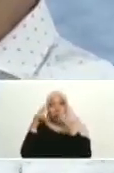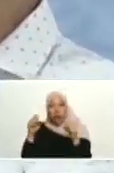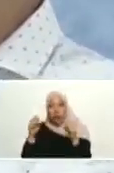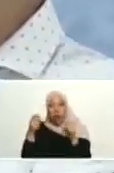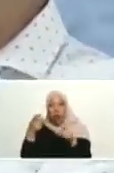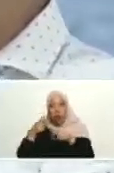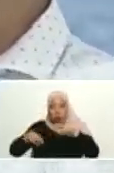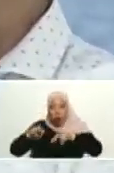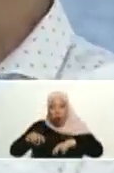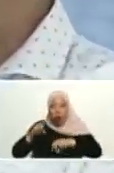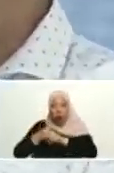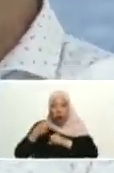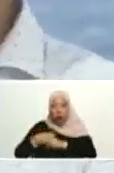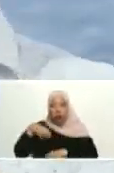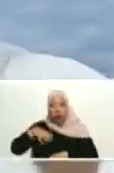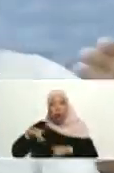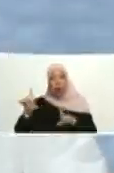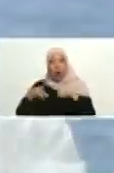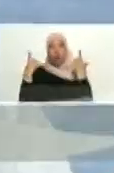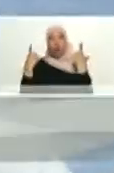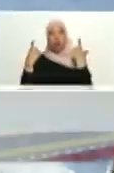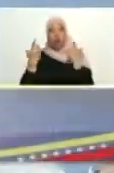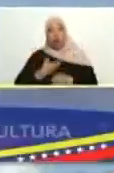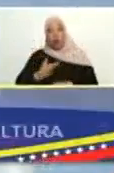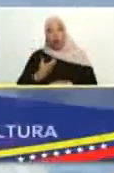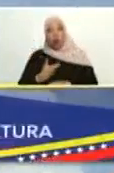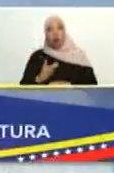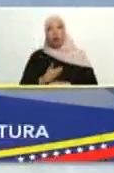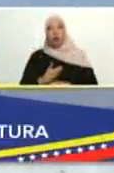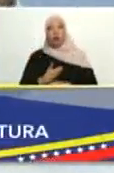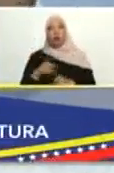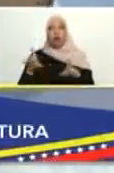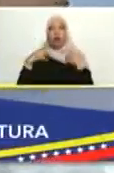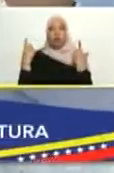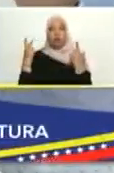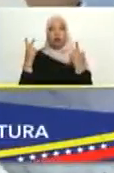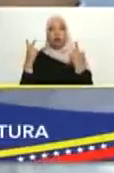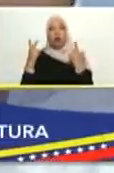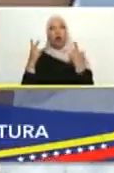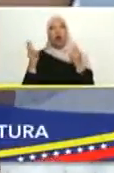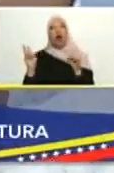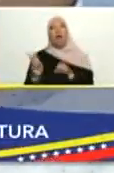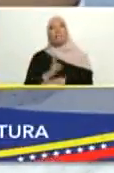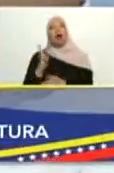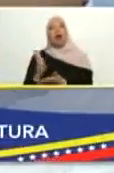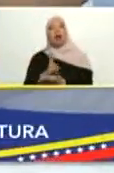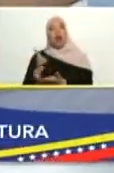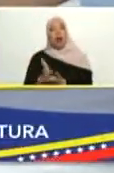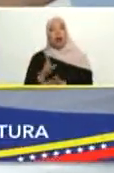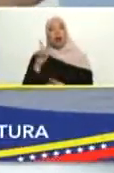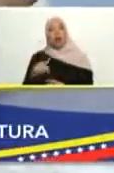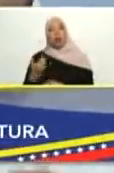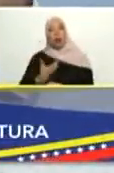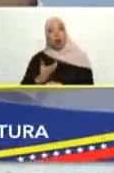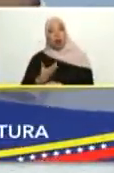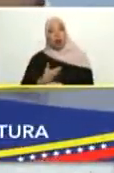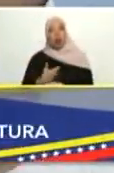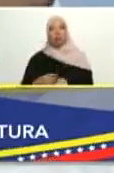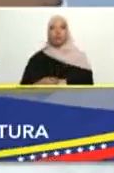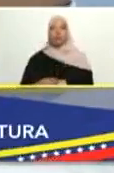la Gobernación del Estado La Guaira y la Alcaldía de Vargas, para devolverle al pueblo venezolano esta